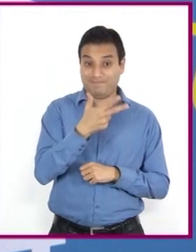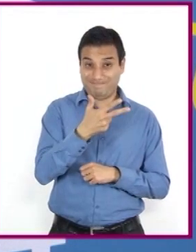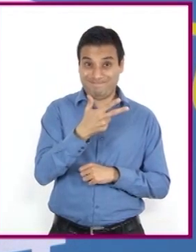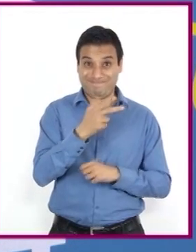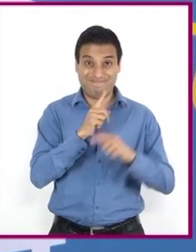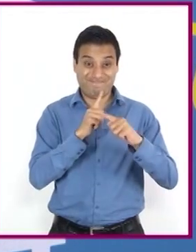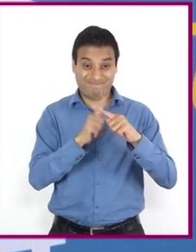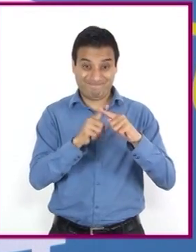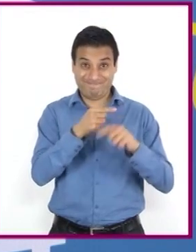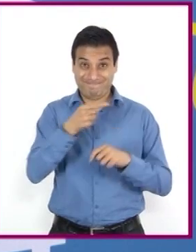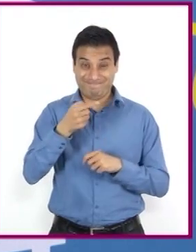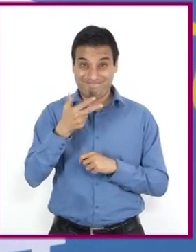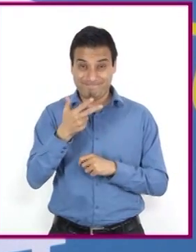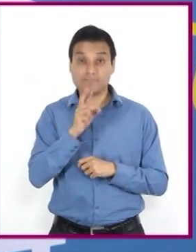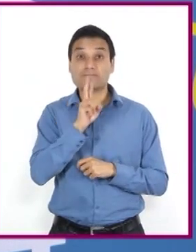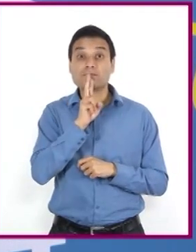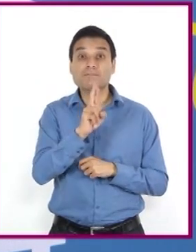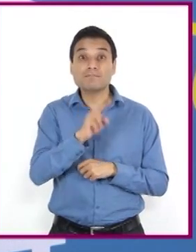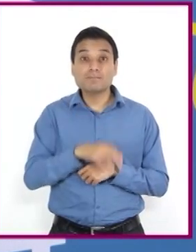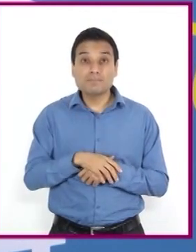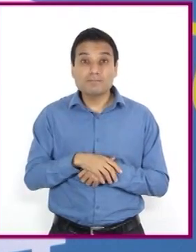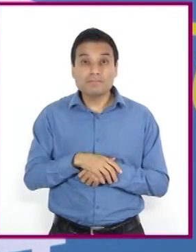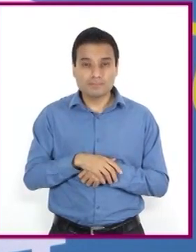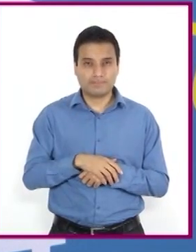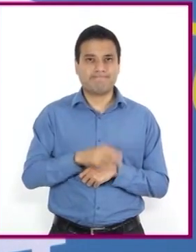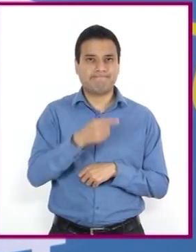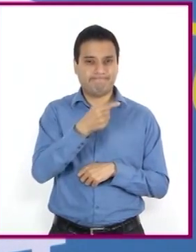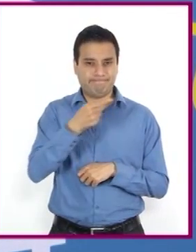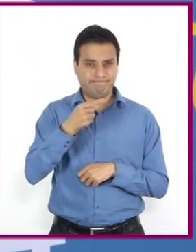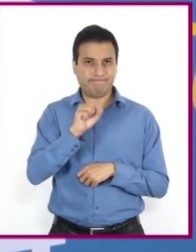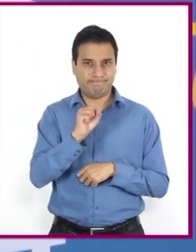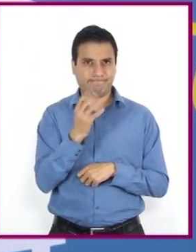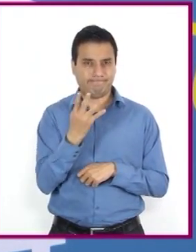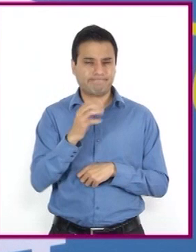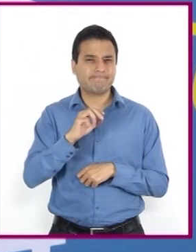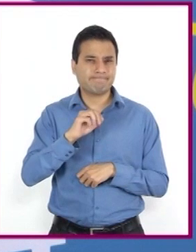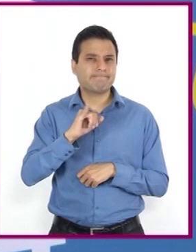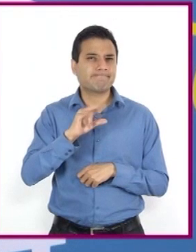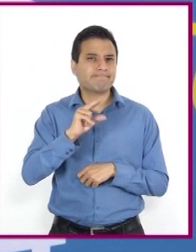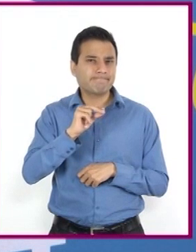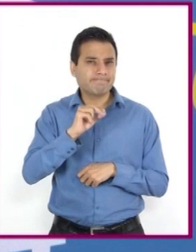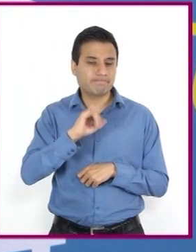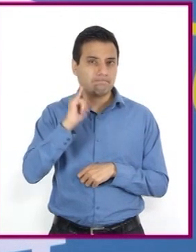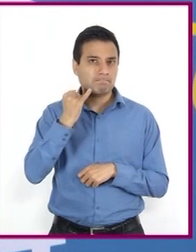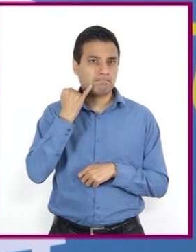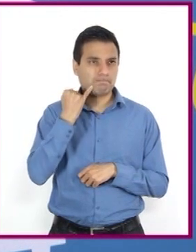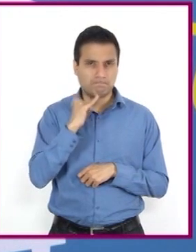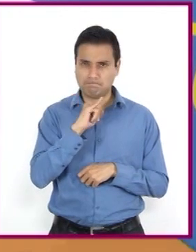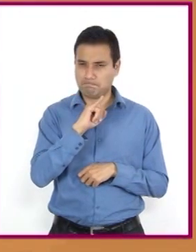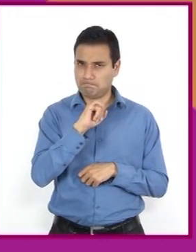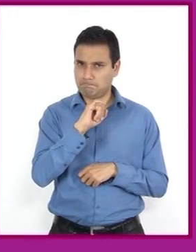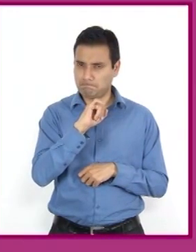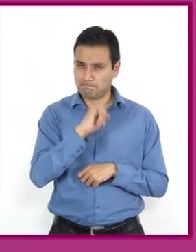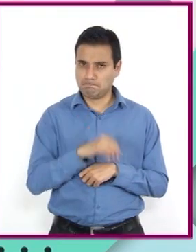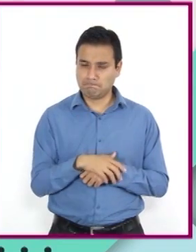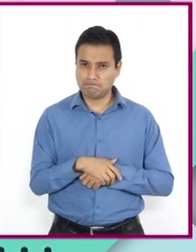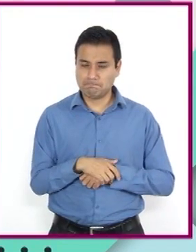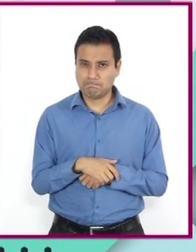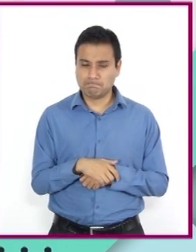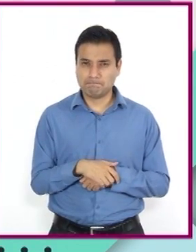negativo y tu resultado fue 64 negativo, ¿verdad? Giancarlo asintió